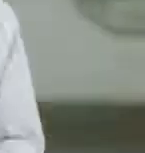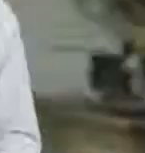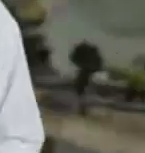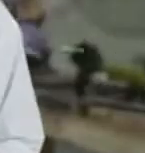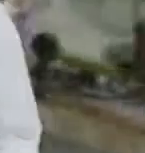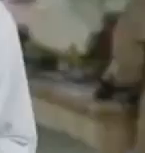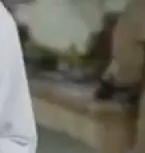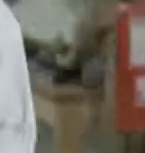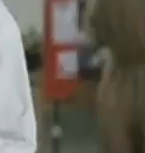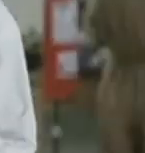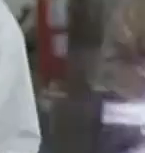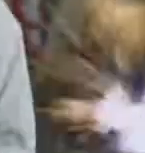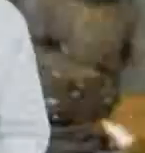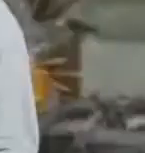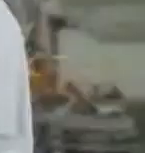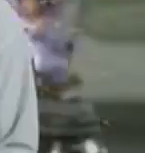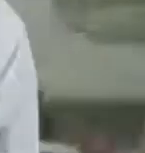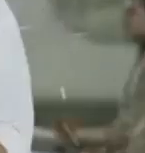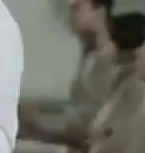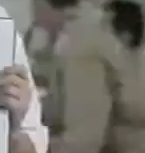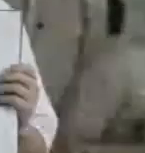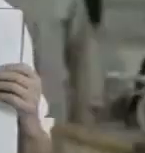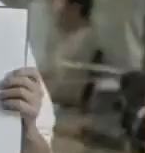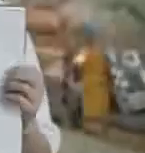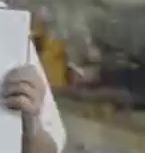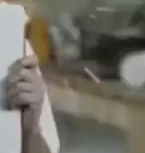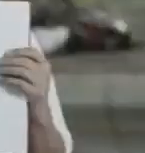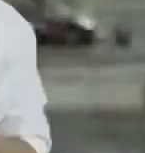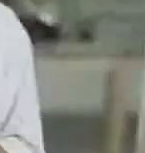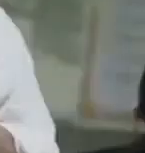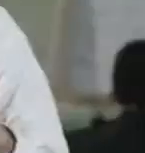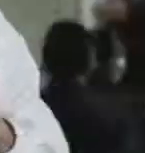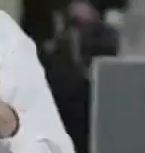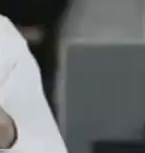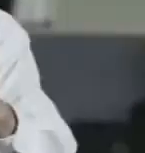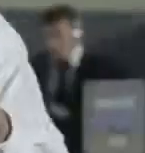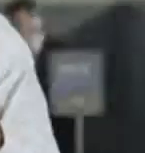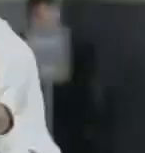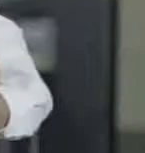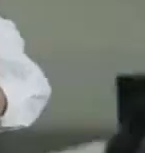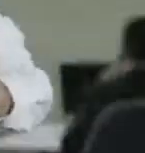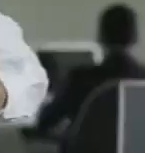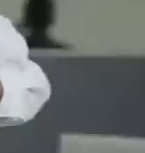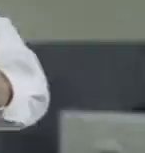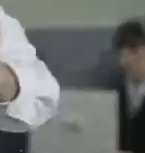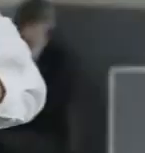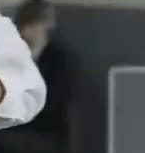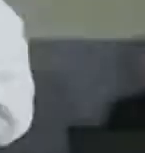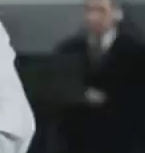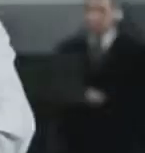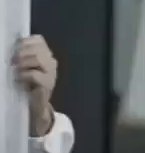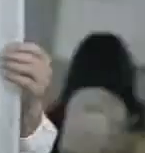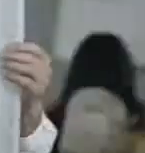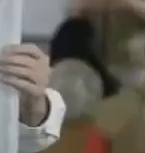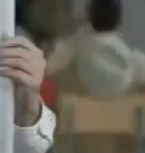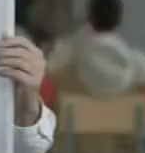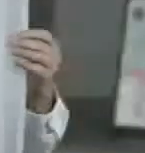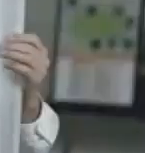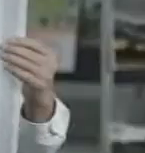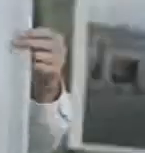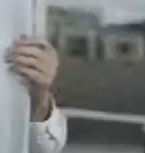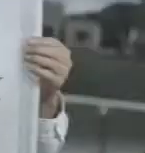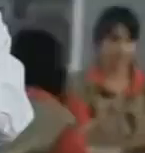y una formación para el trabajo adecuada. Y así, conseguir todo lo que necesito, por mis propios